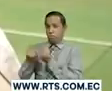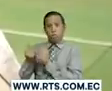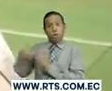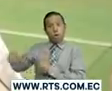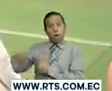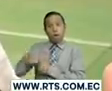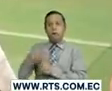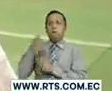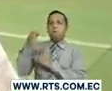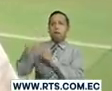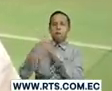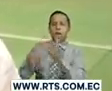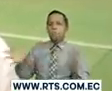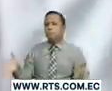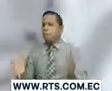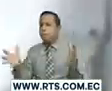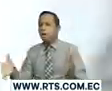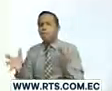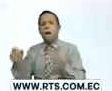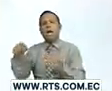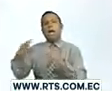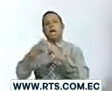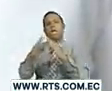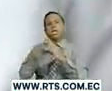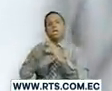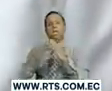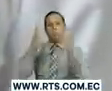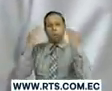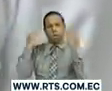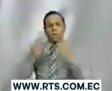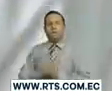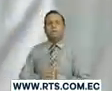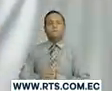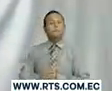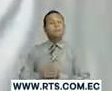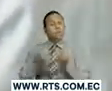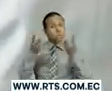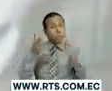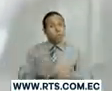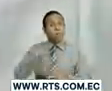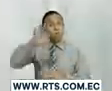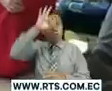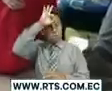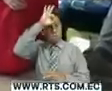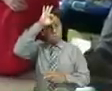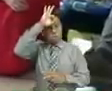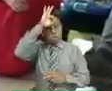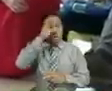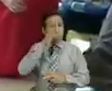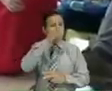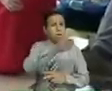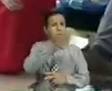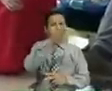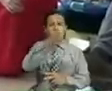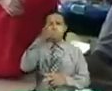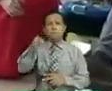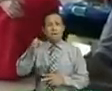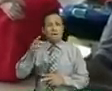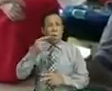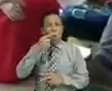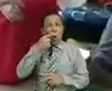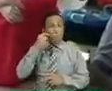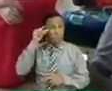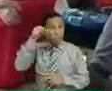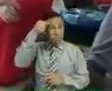están pendientes de Casa Hogar Guayaquil. Incluso varias casas de salud fueron visitadas por el gobernador Pedro Pablo Duarte. Momentos amenos es lo